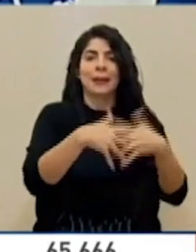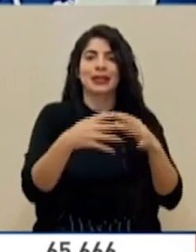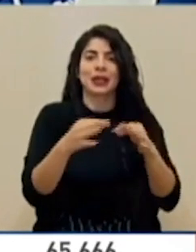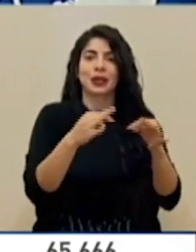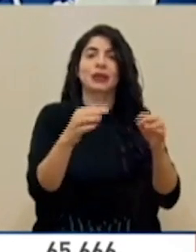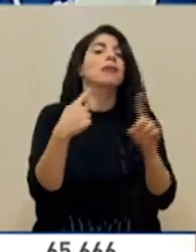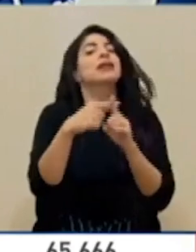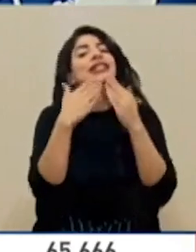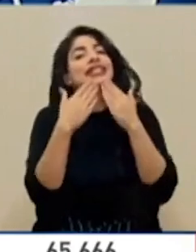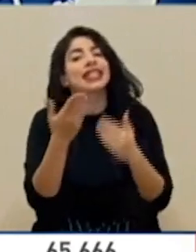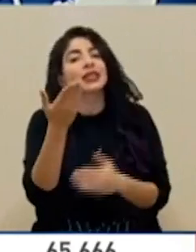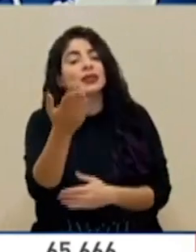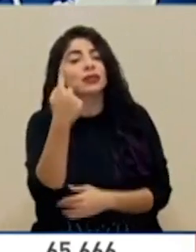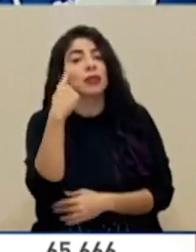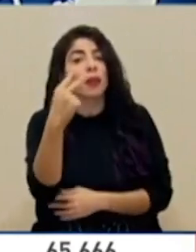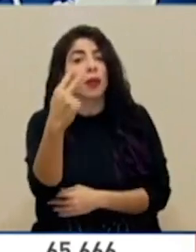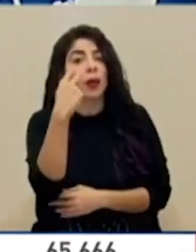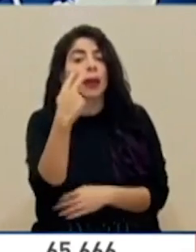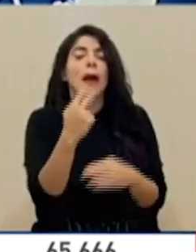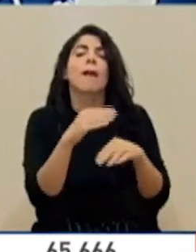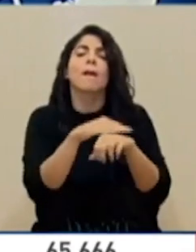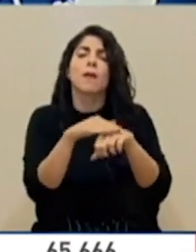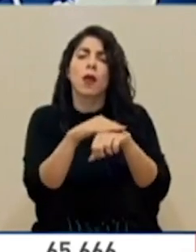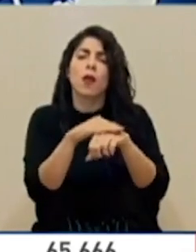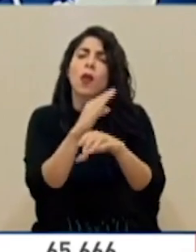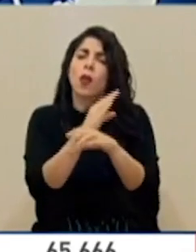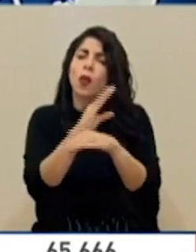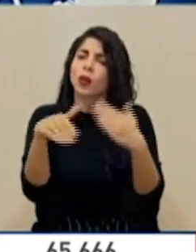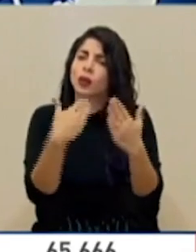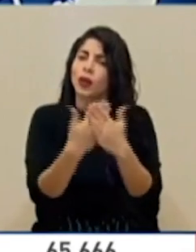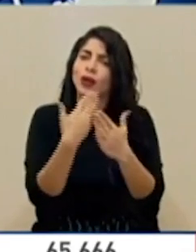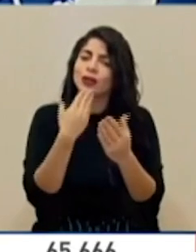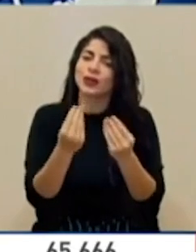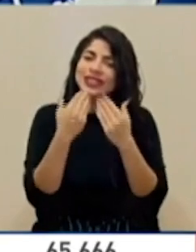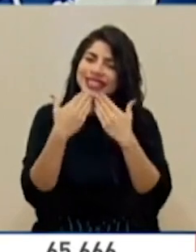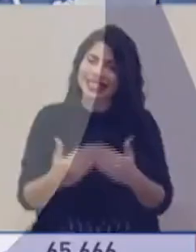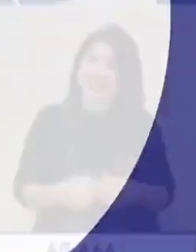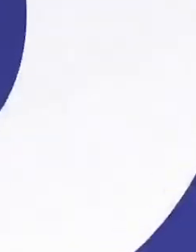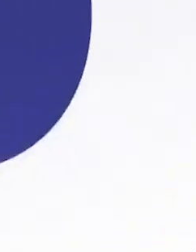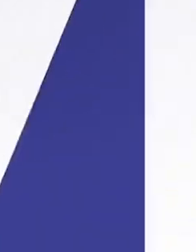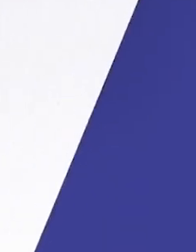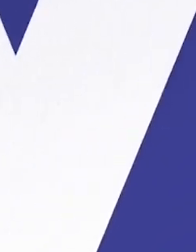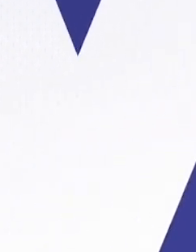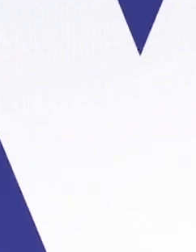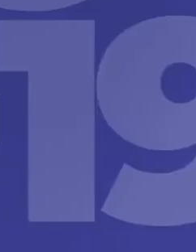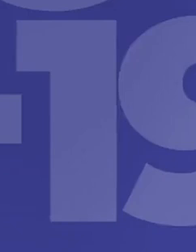muchísimas gracias a usted por su sintonía. Por favor, a cuidarnos todos y todas. Muchas gracias.